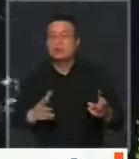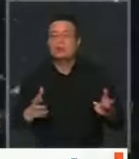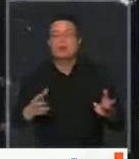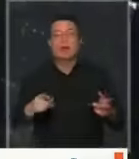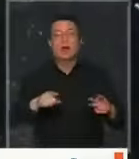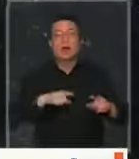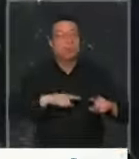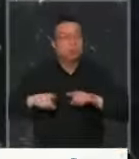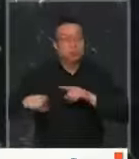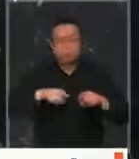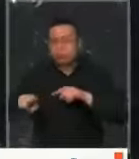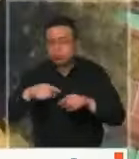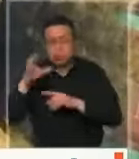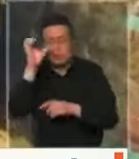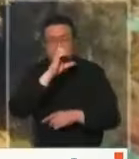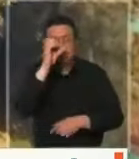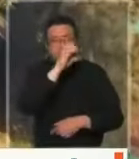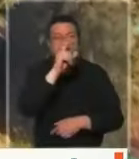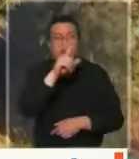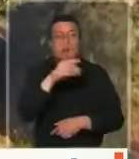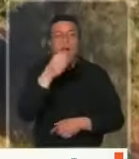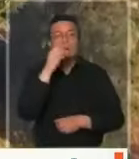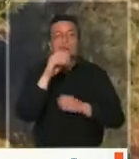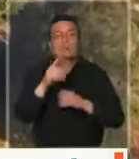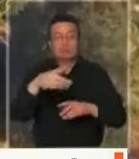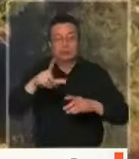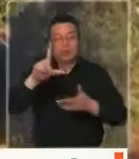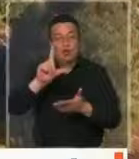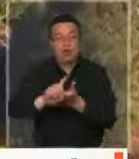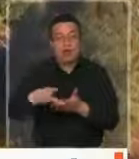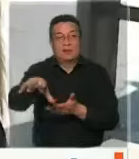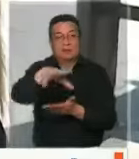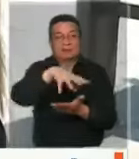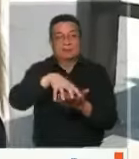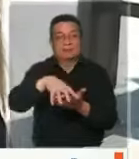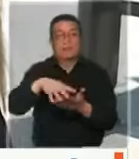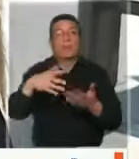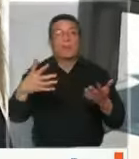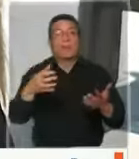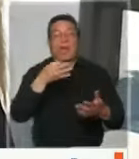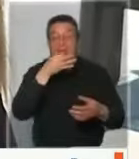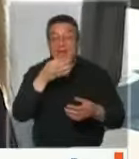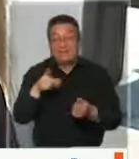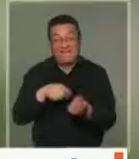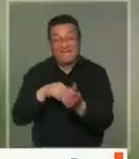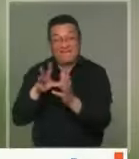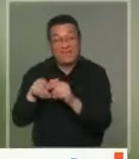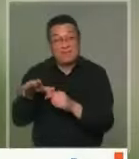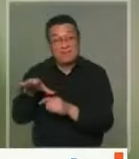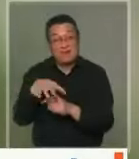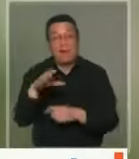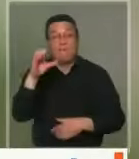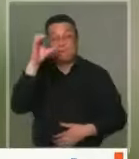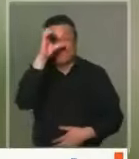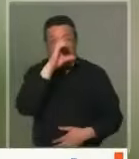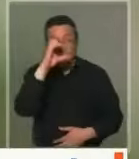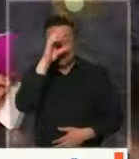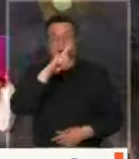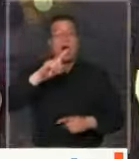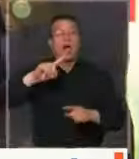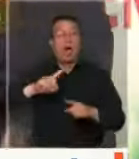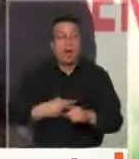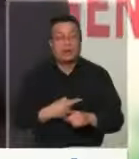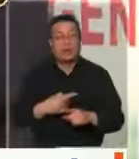diligencias varias, una por el llamado sitio del suceso. La clave, dice su familia, es buscar de nuevo,